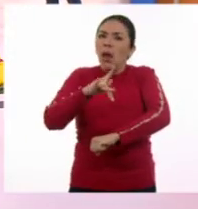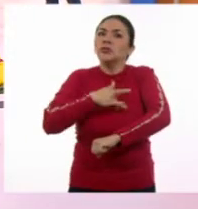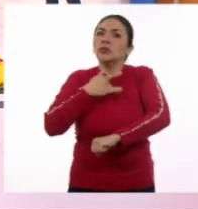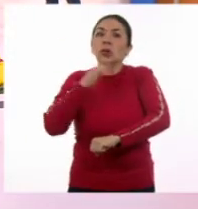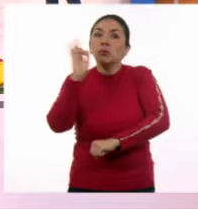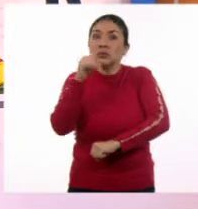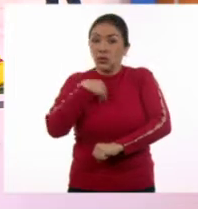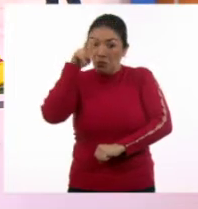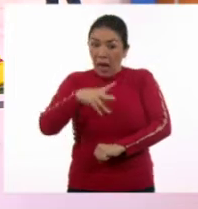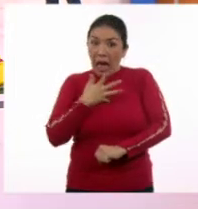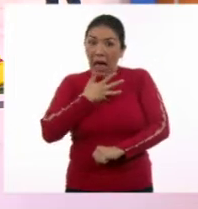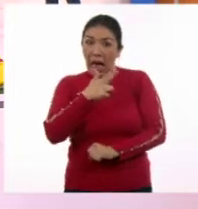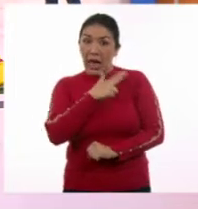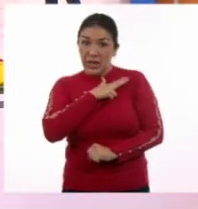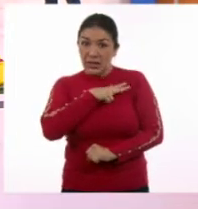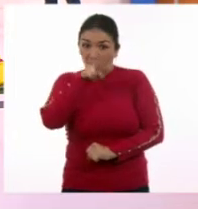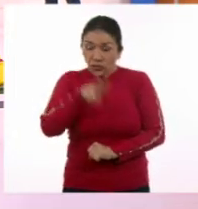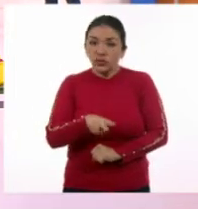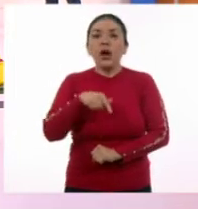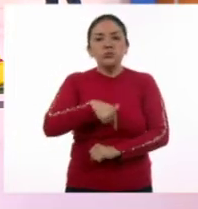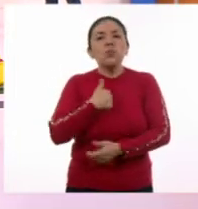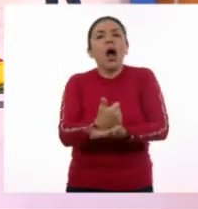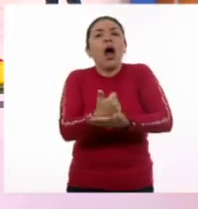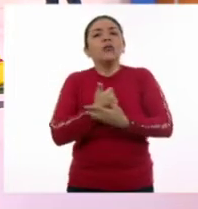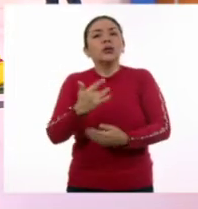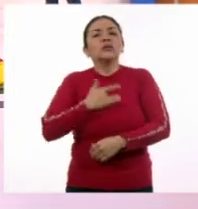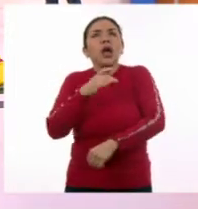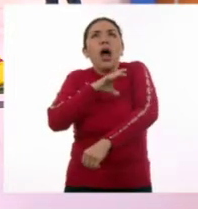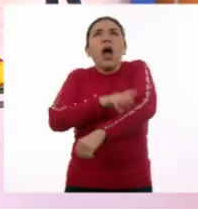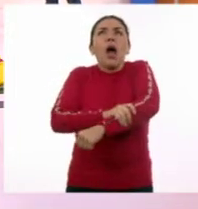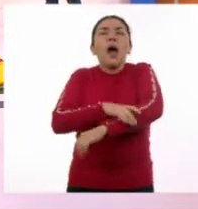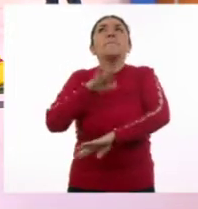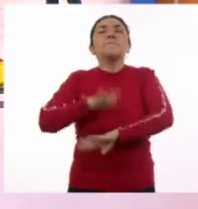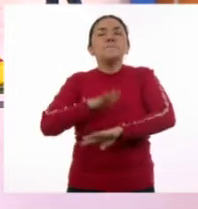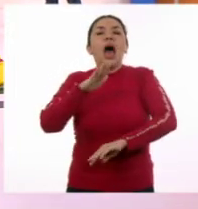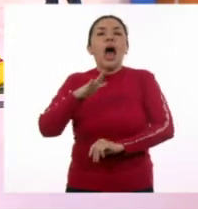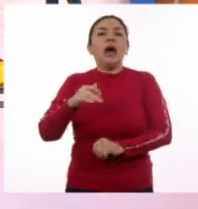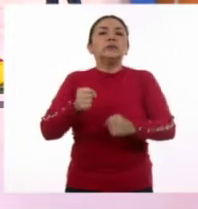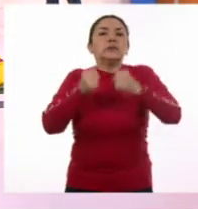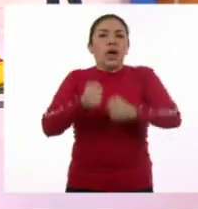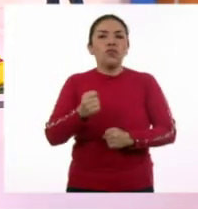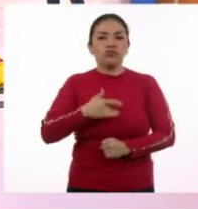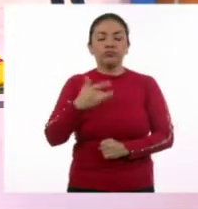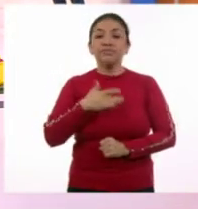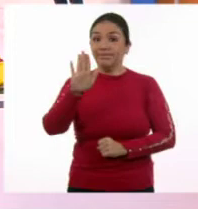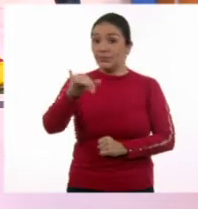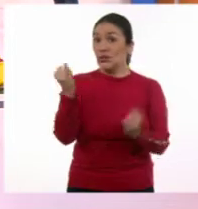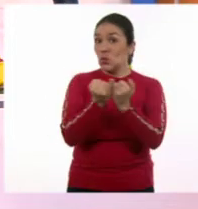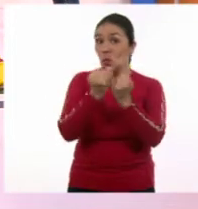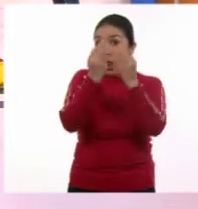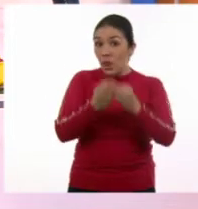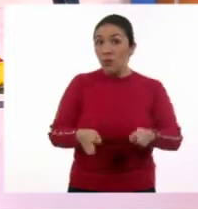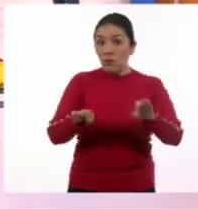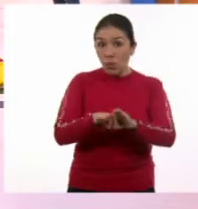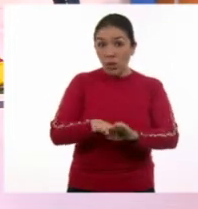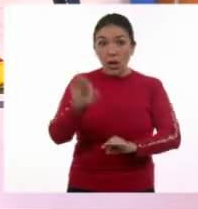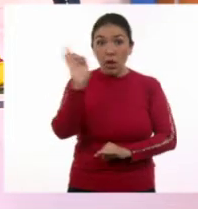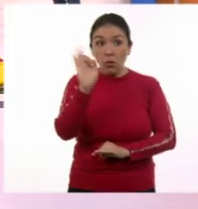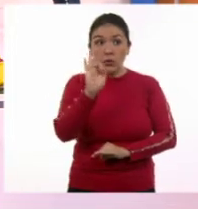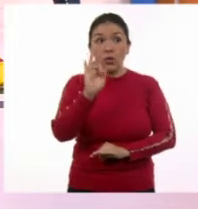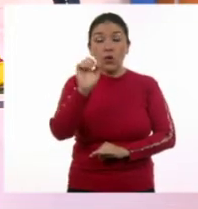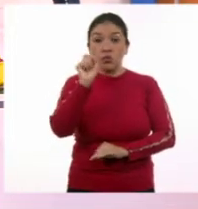si tuviera una herida eso sí me ayudaría a sentirme más segura así es otra cosa importante al